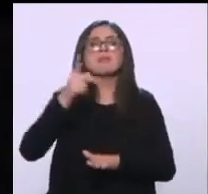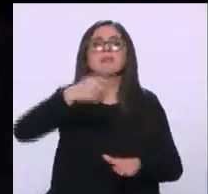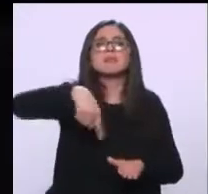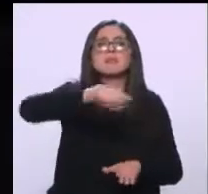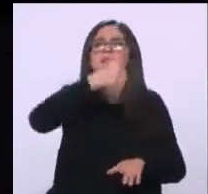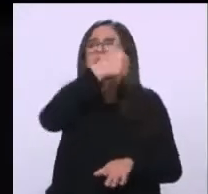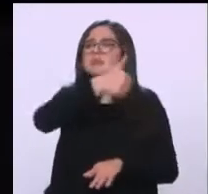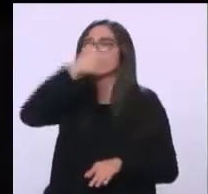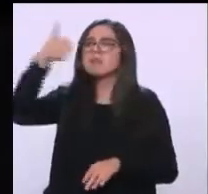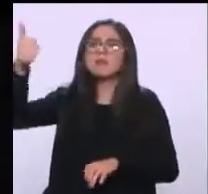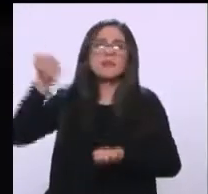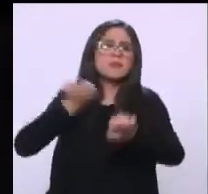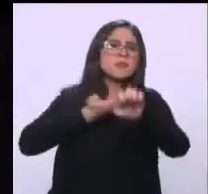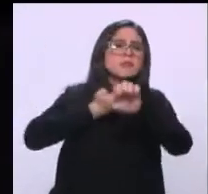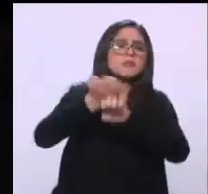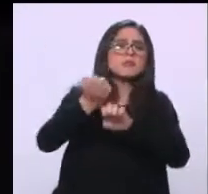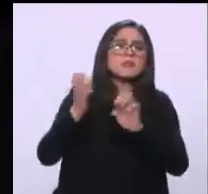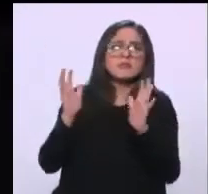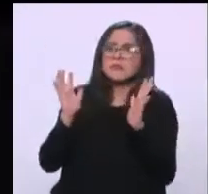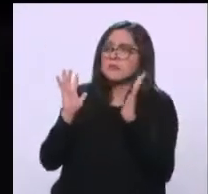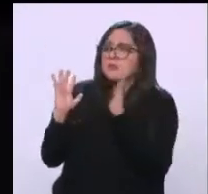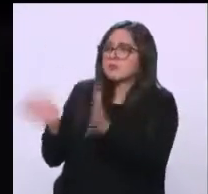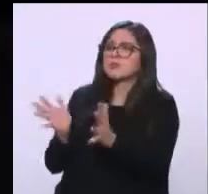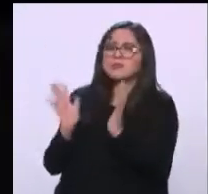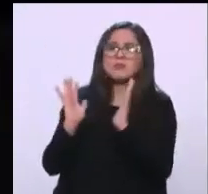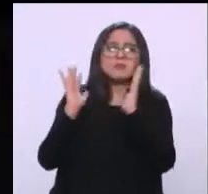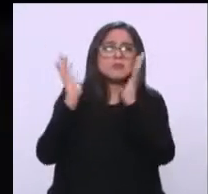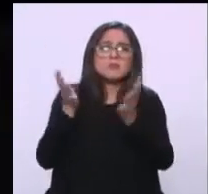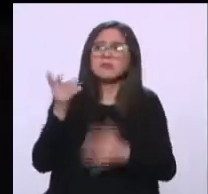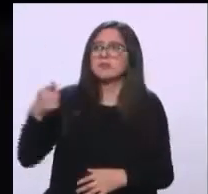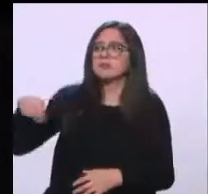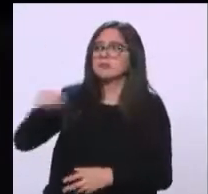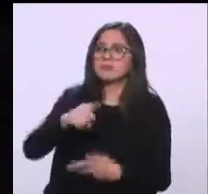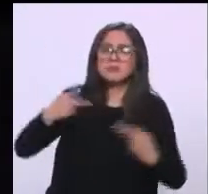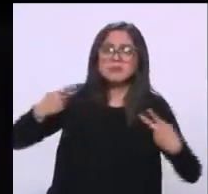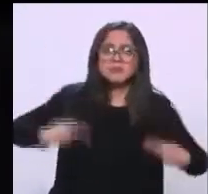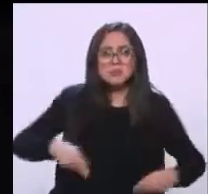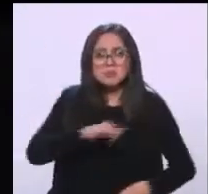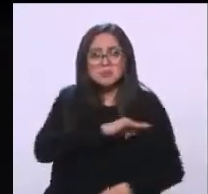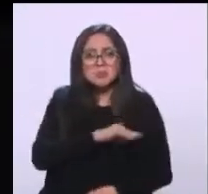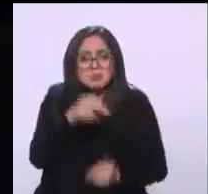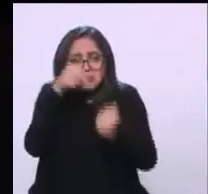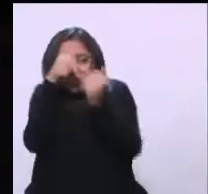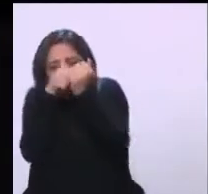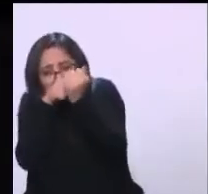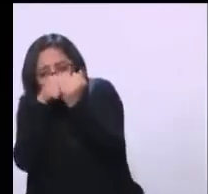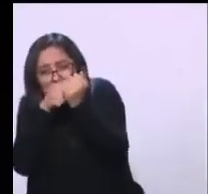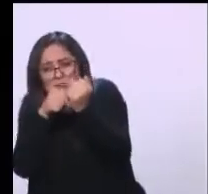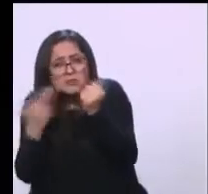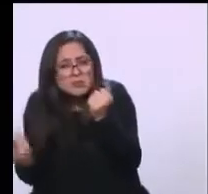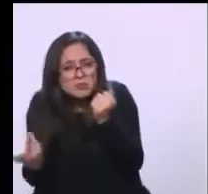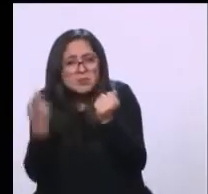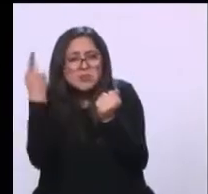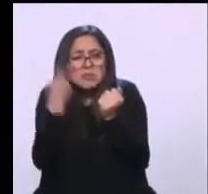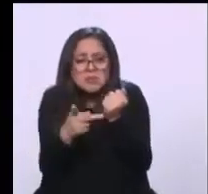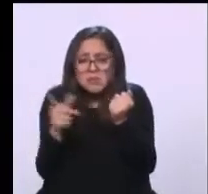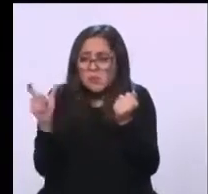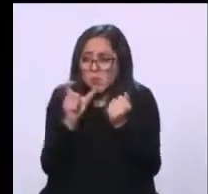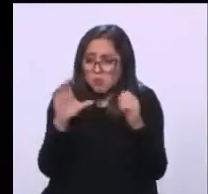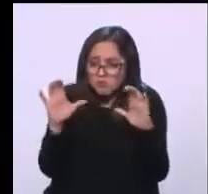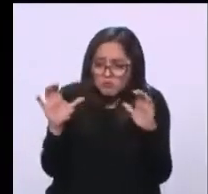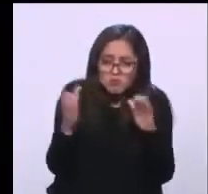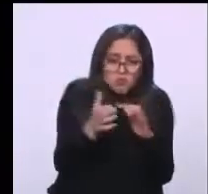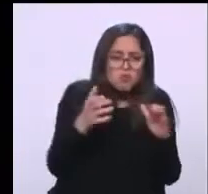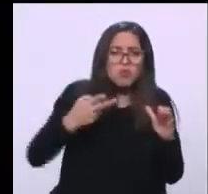a los estados totalmente, se han podido esconder abajo de la mesa y no se ha volteado, desde el movimiento no